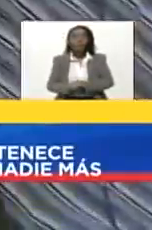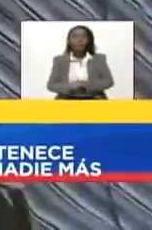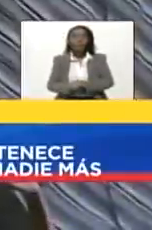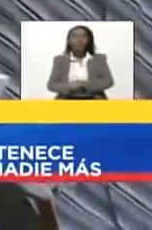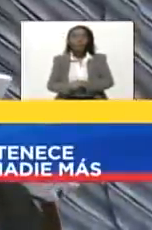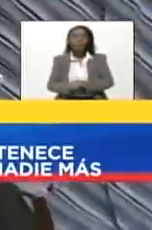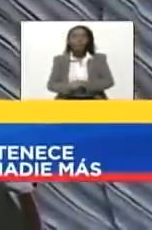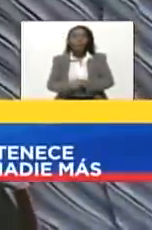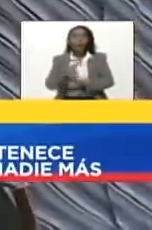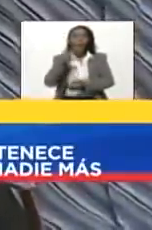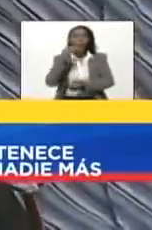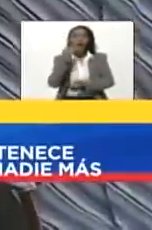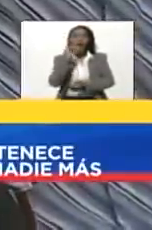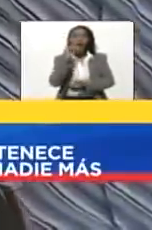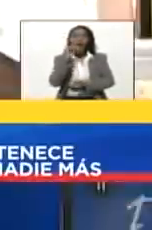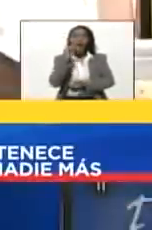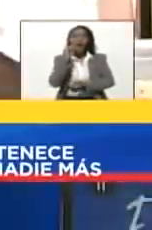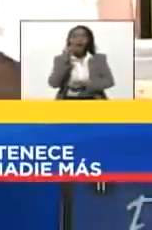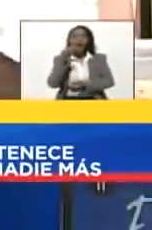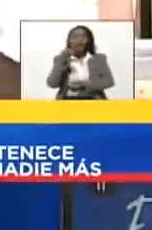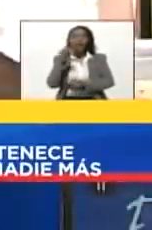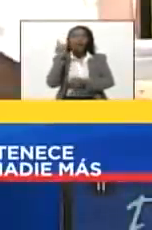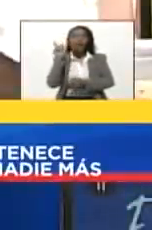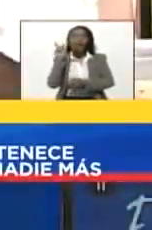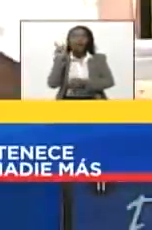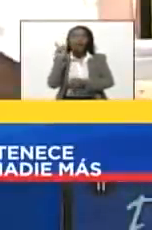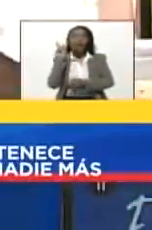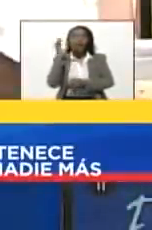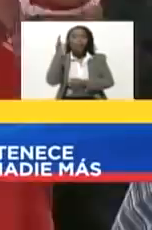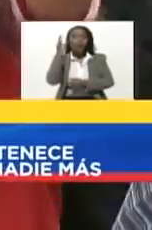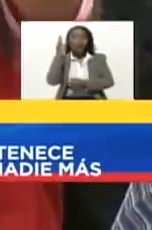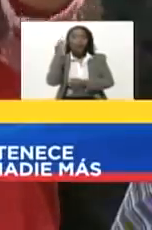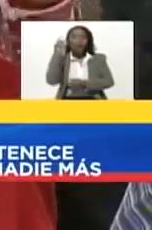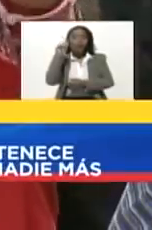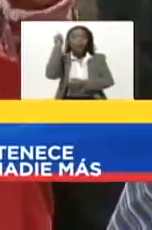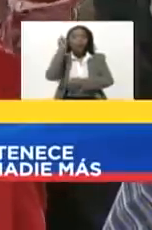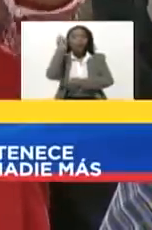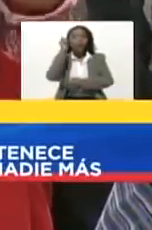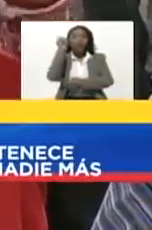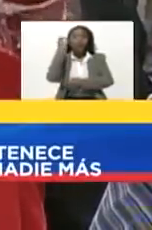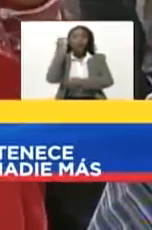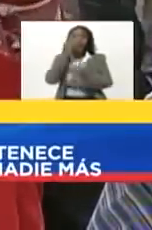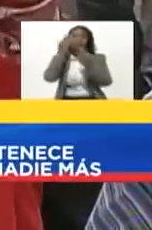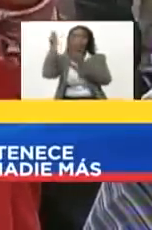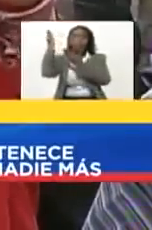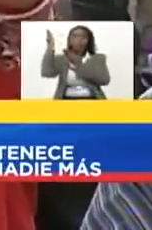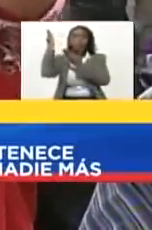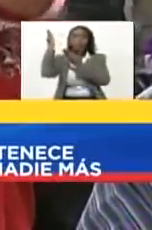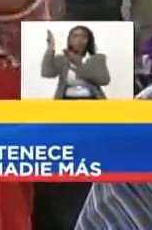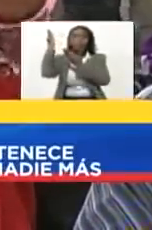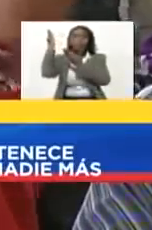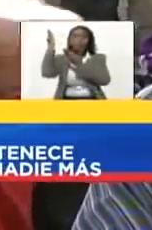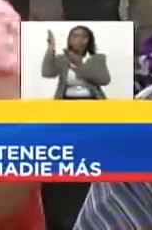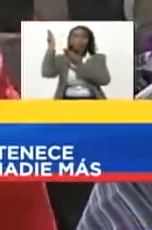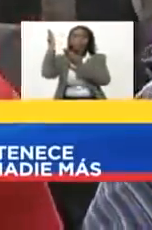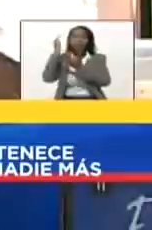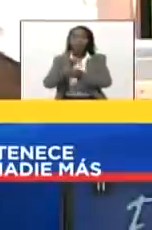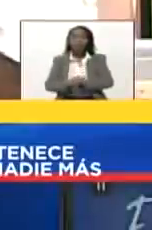a María Ñáñez, diputada Cariña, diputada de los pueblos